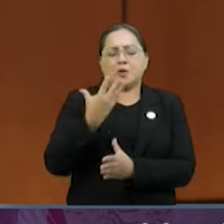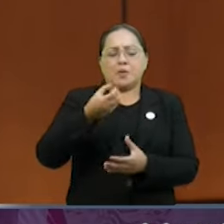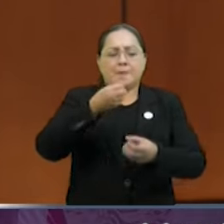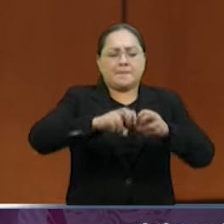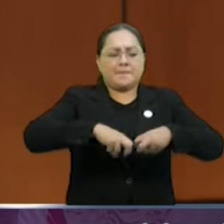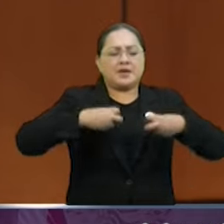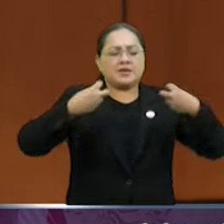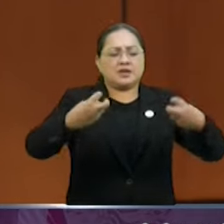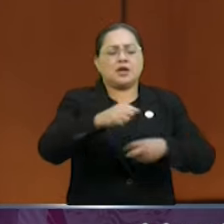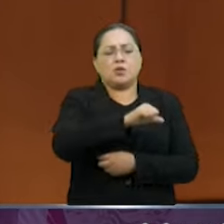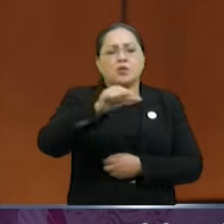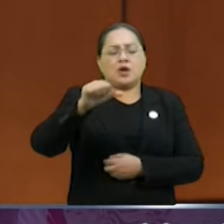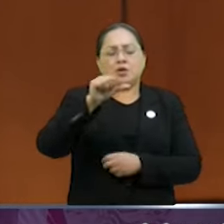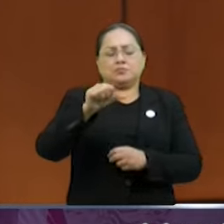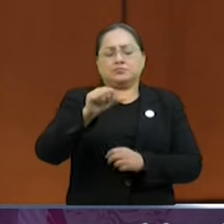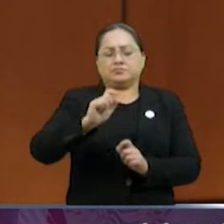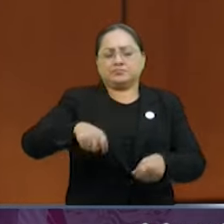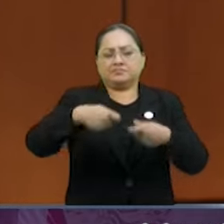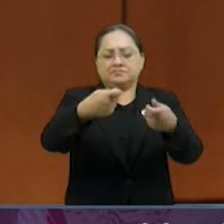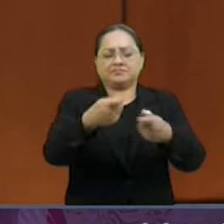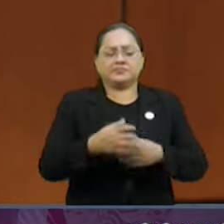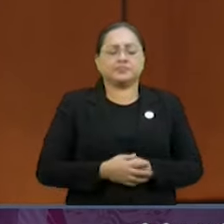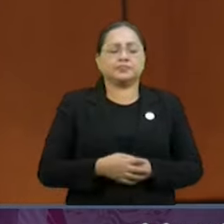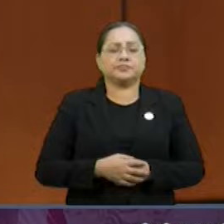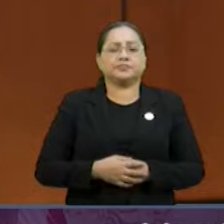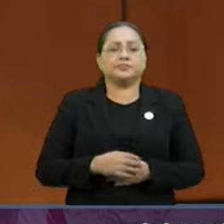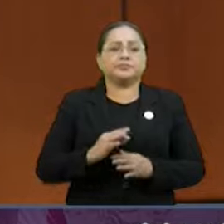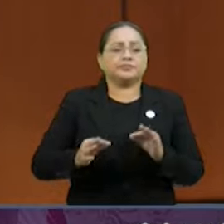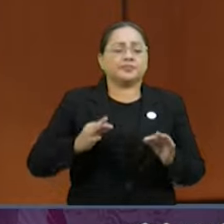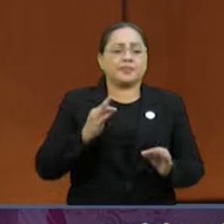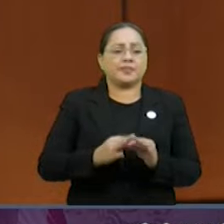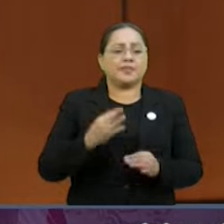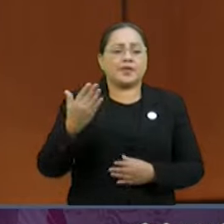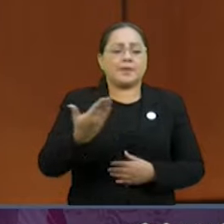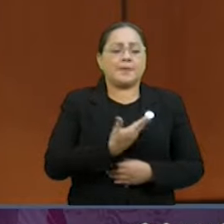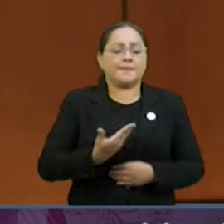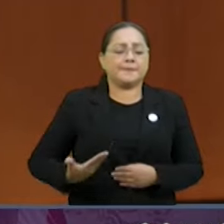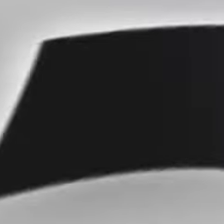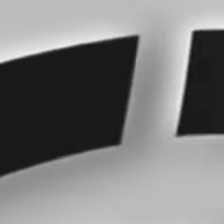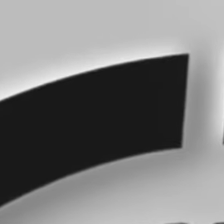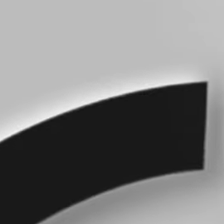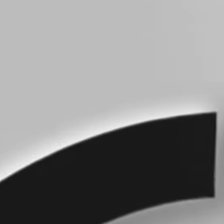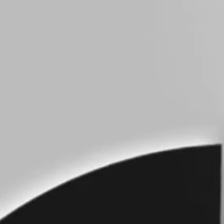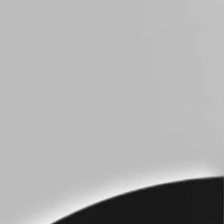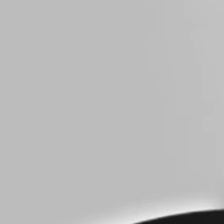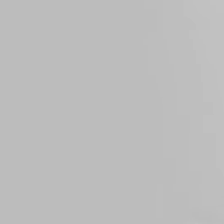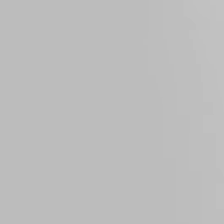ciudadanos designados por el Ejecutivo. Es cuanto, senadora presidenta.